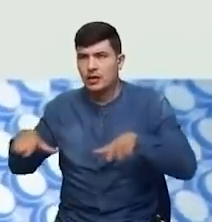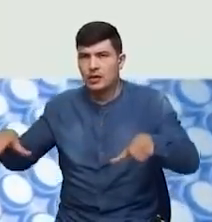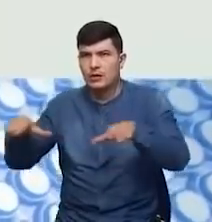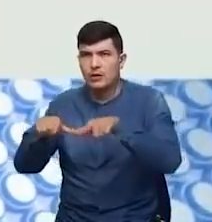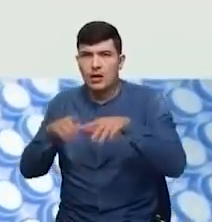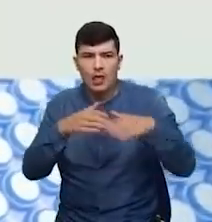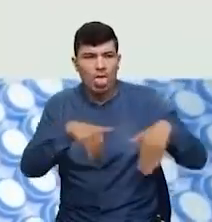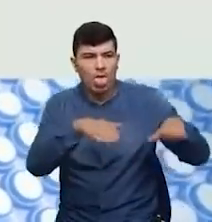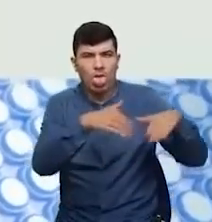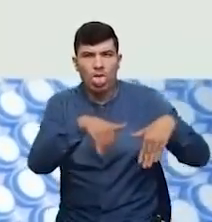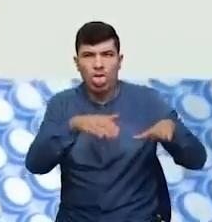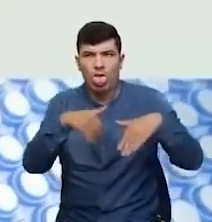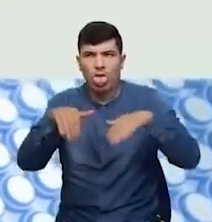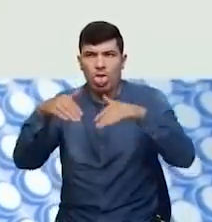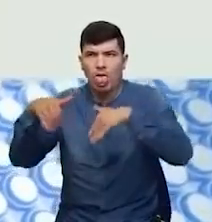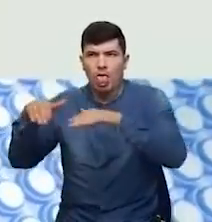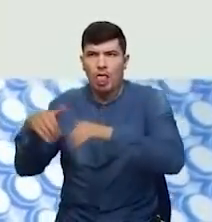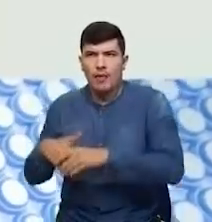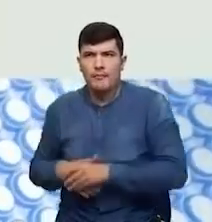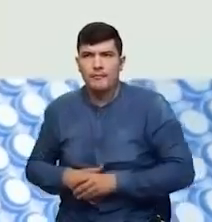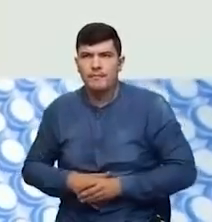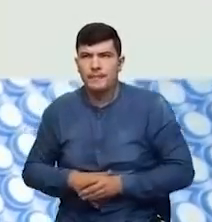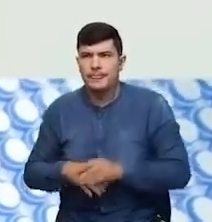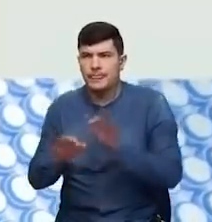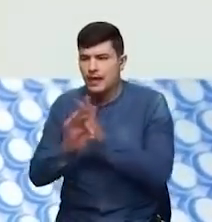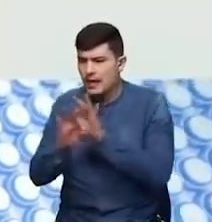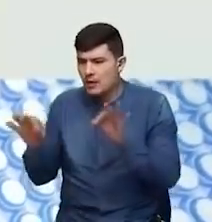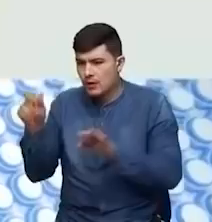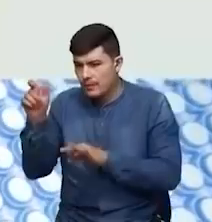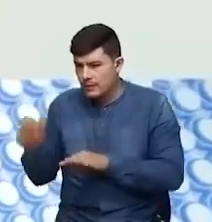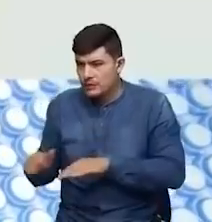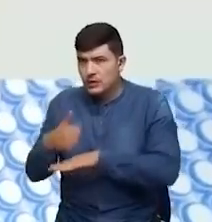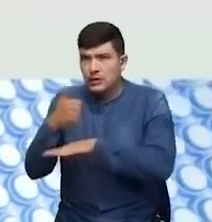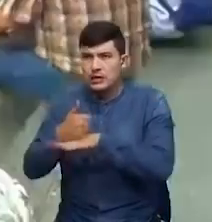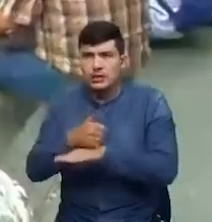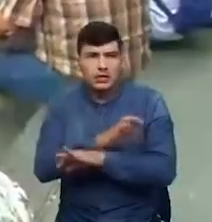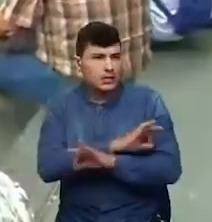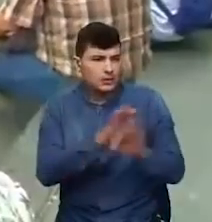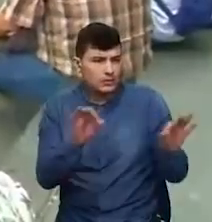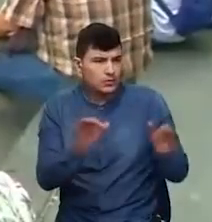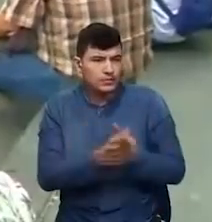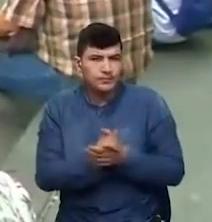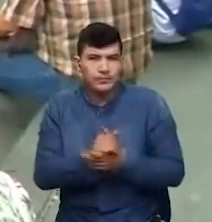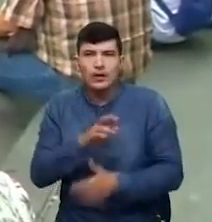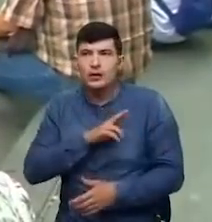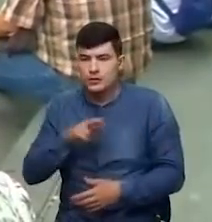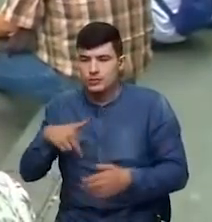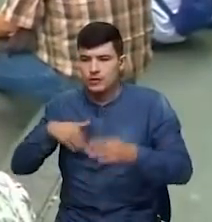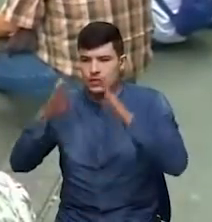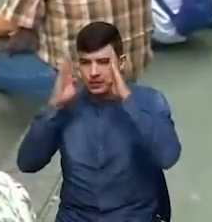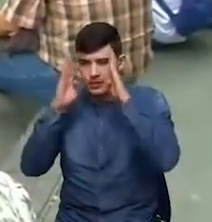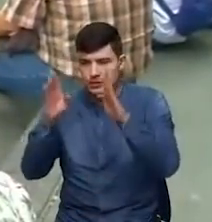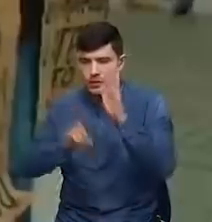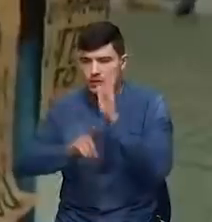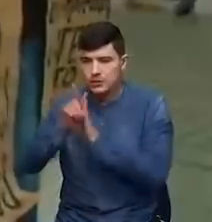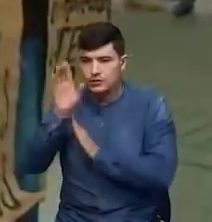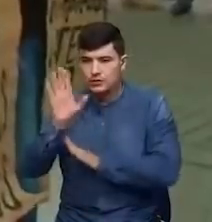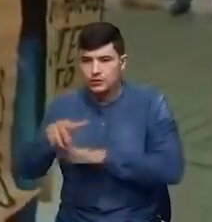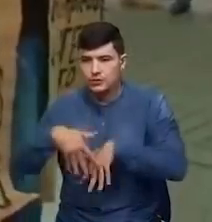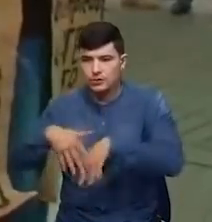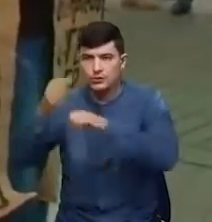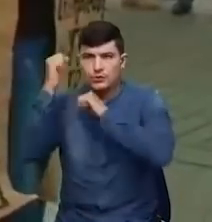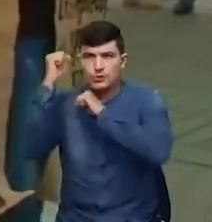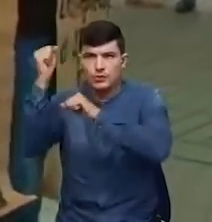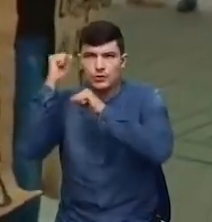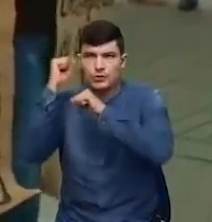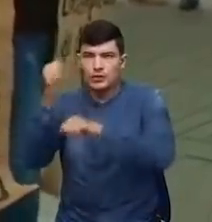¿No están ahorita? No, no. ¿Ningún directivo? Estaremos atentos al desarrollo de esta protesta y a lo que tengan